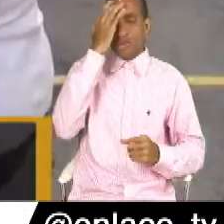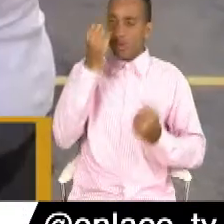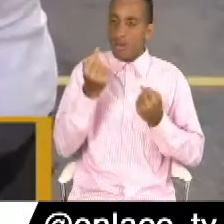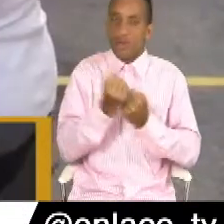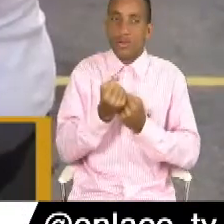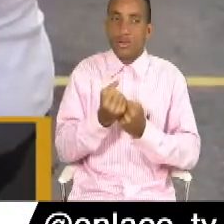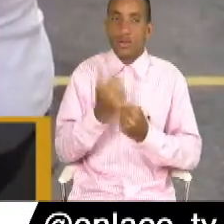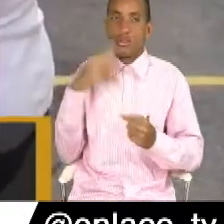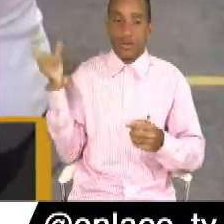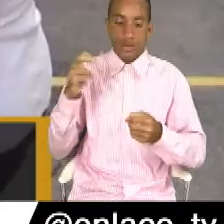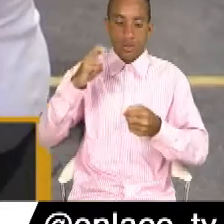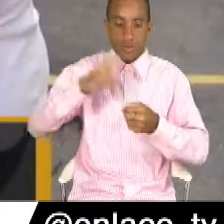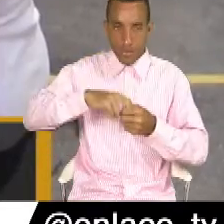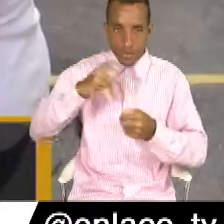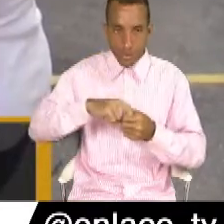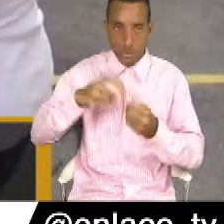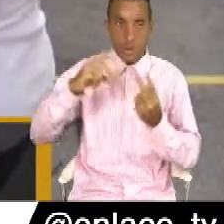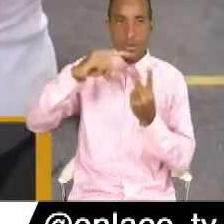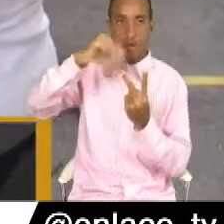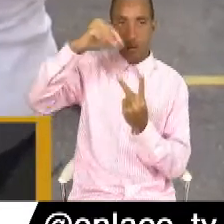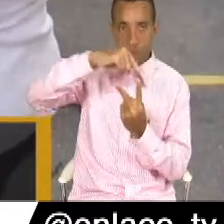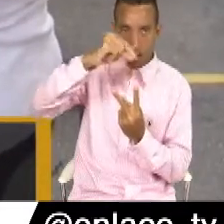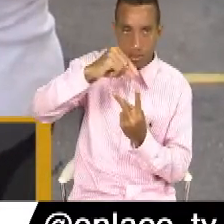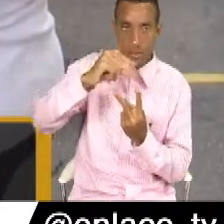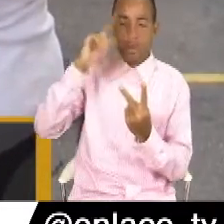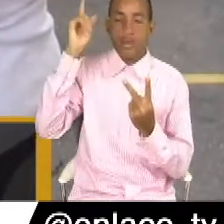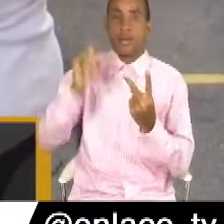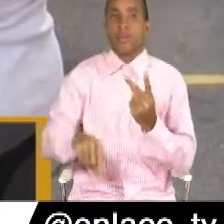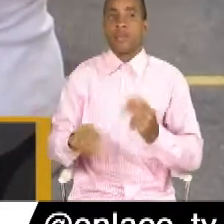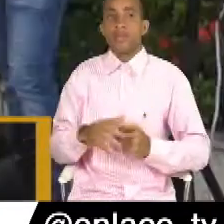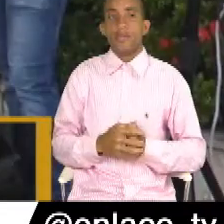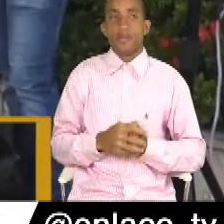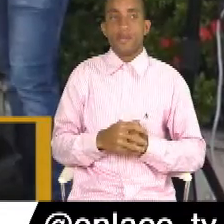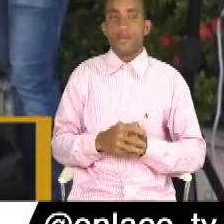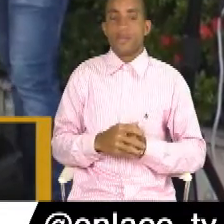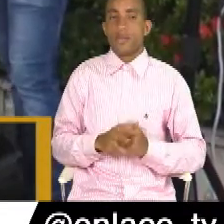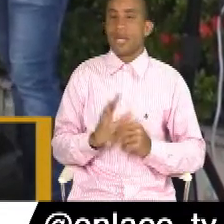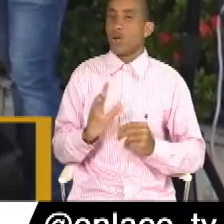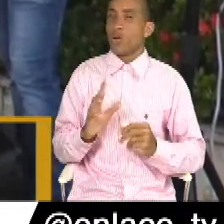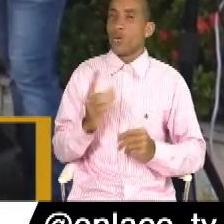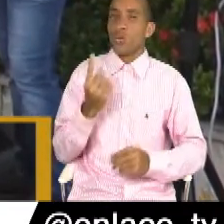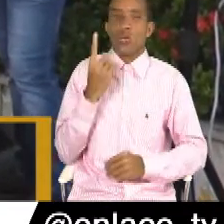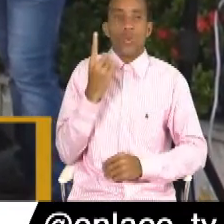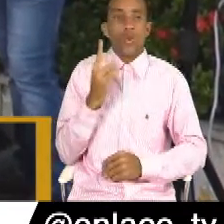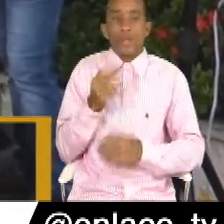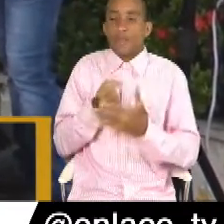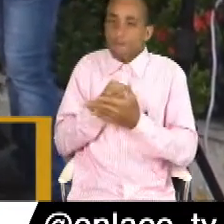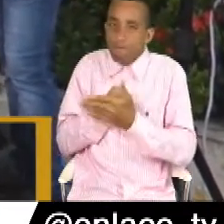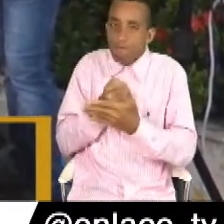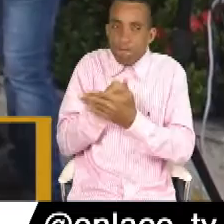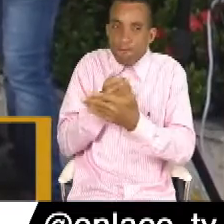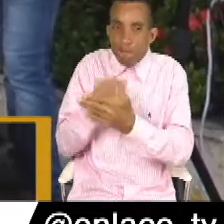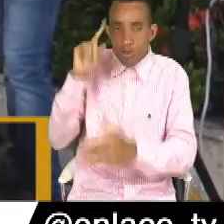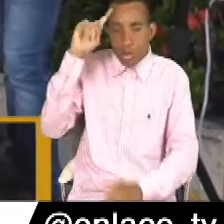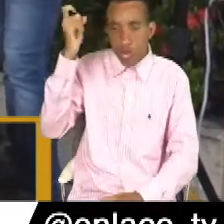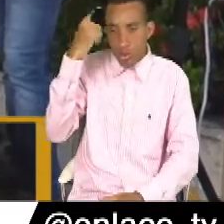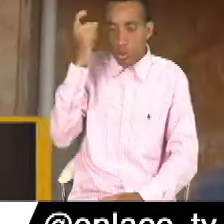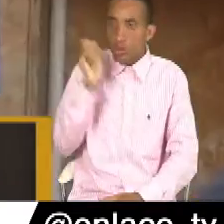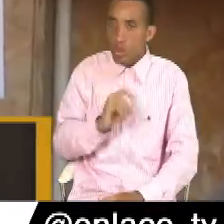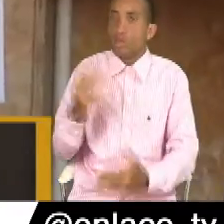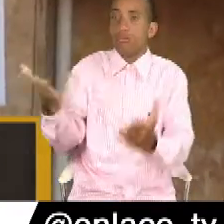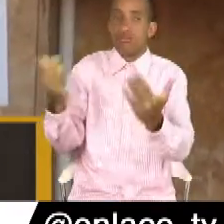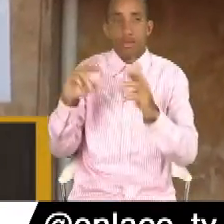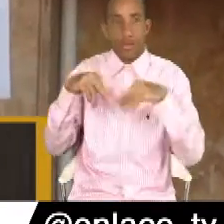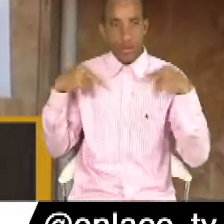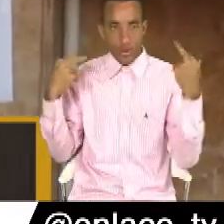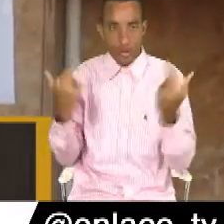confederaciones y federaciones que están en la negociación manifestaron que es la única forma de presión para que el gobierno se sienta a negociar. Ya estaba